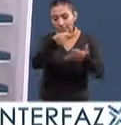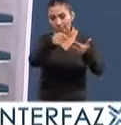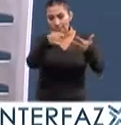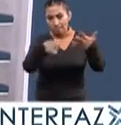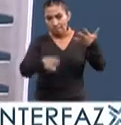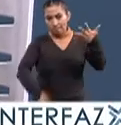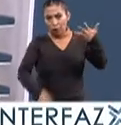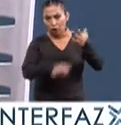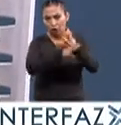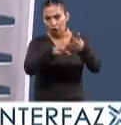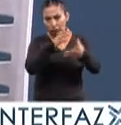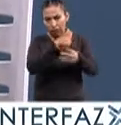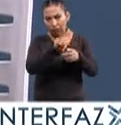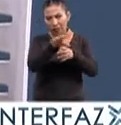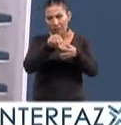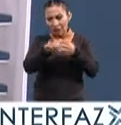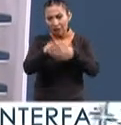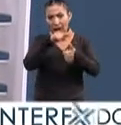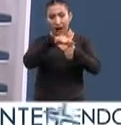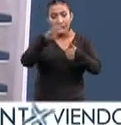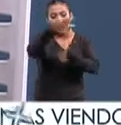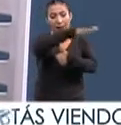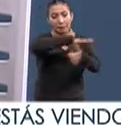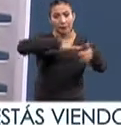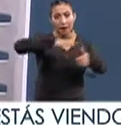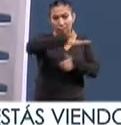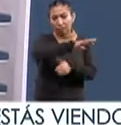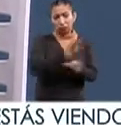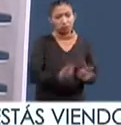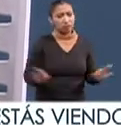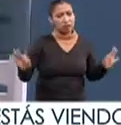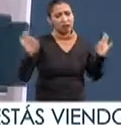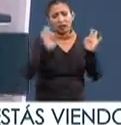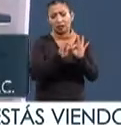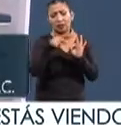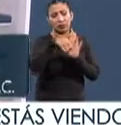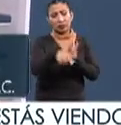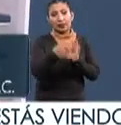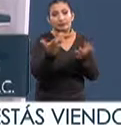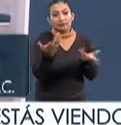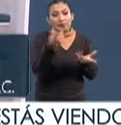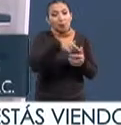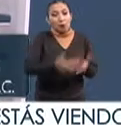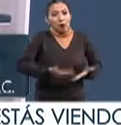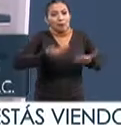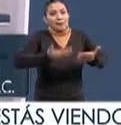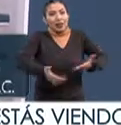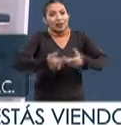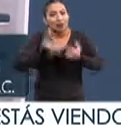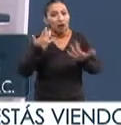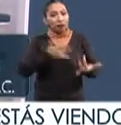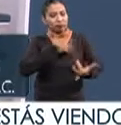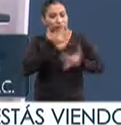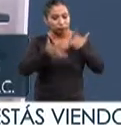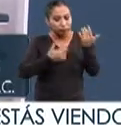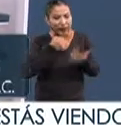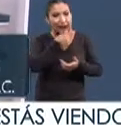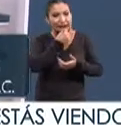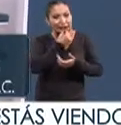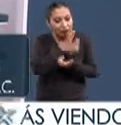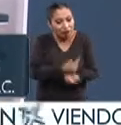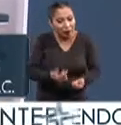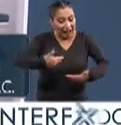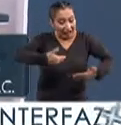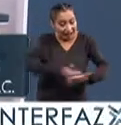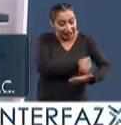son múltiples, ¿no? Tenemos, como tú dices, el factor ambiental, que es muy importante, en donde viene pues toda la motivación, la estimulación que se le da a un niño